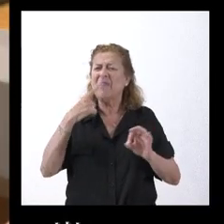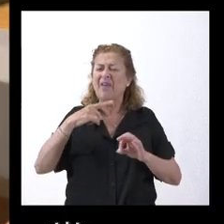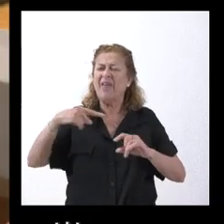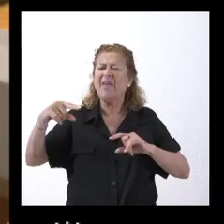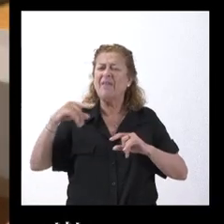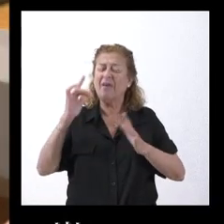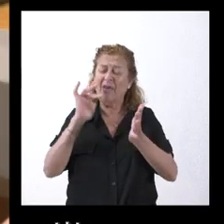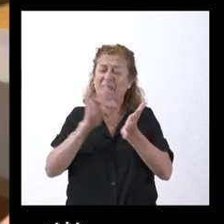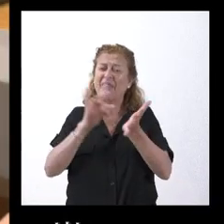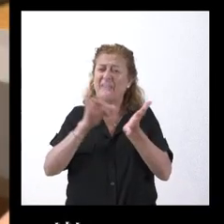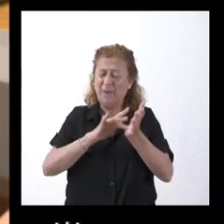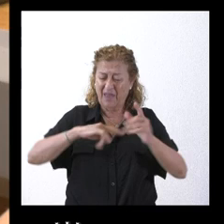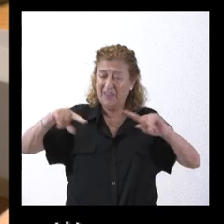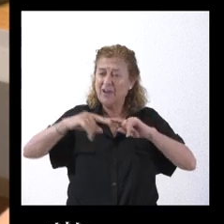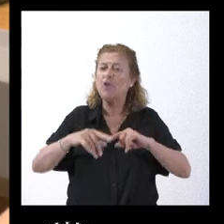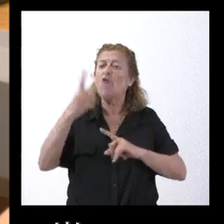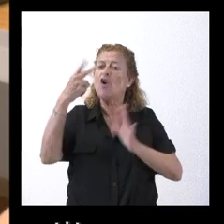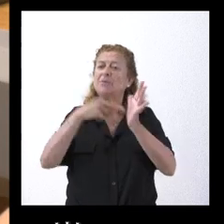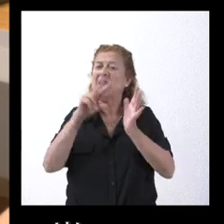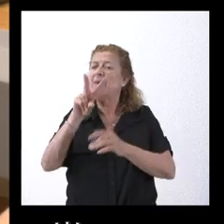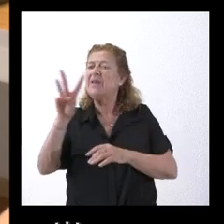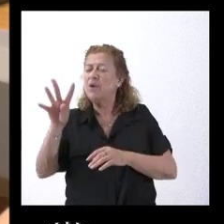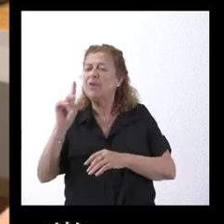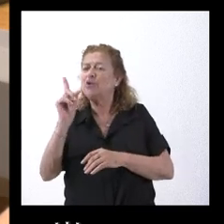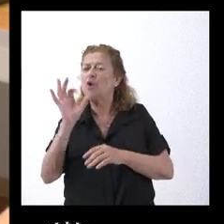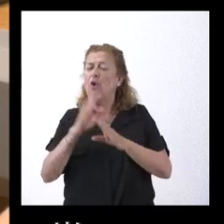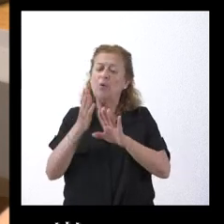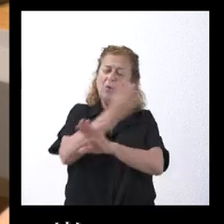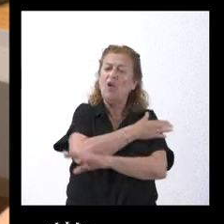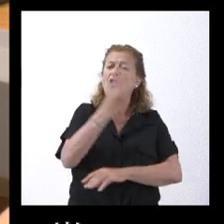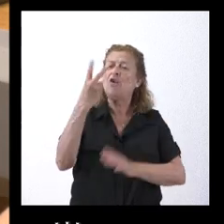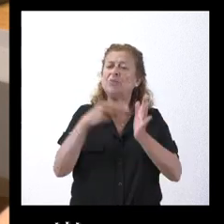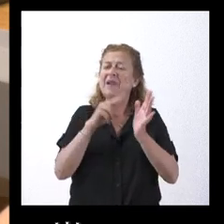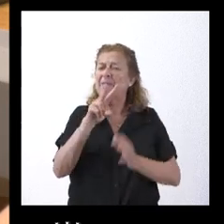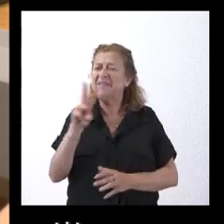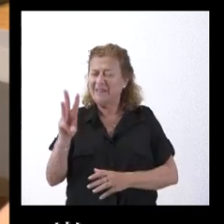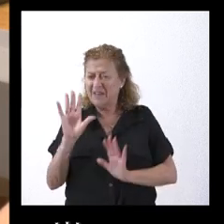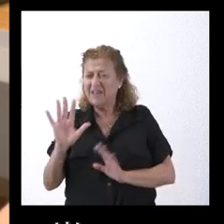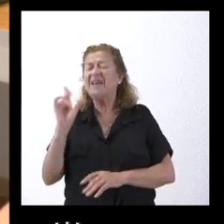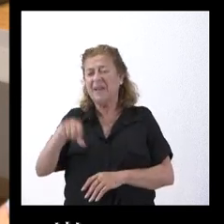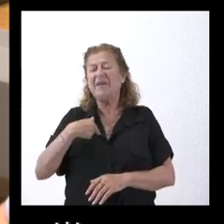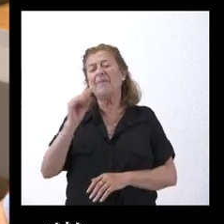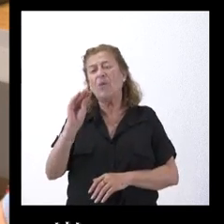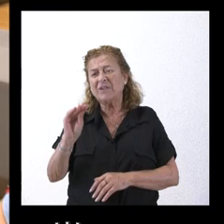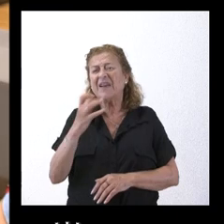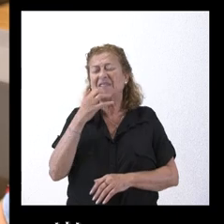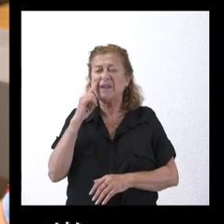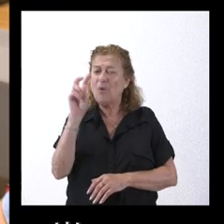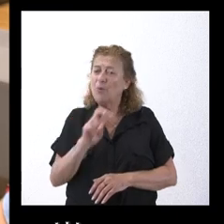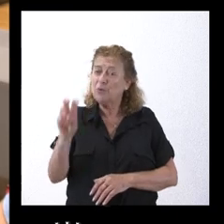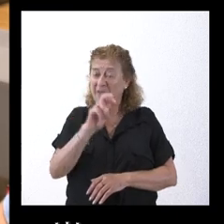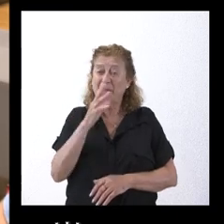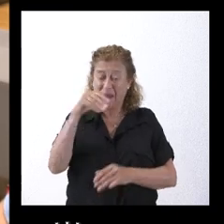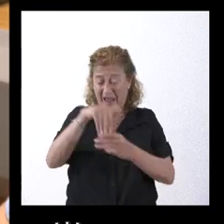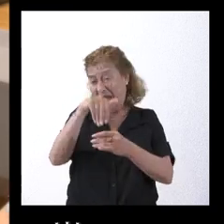es relativo a 2024 solo o incluiría también 2023? Y quería preguntarle si en este proceso de búsqueda de ahorros